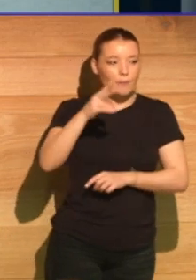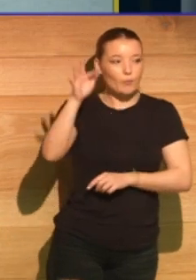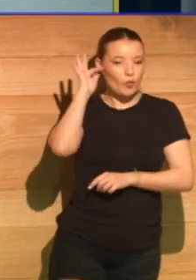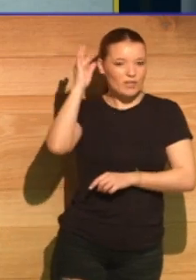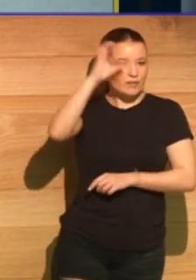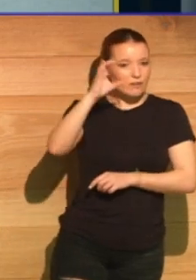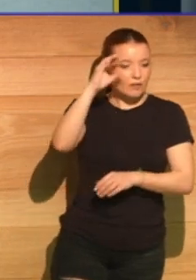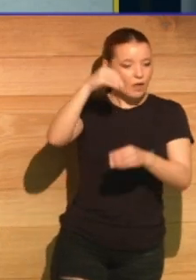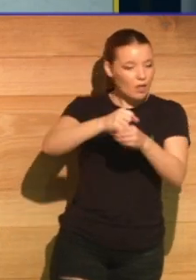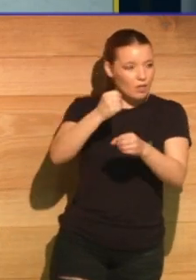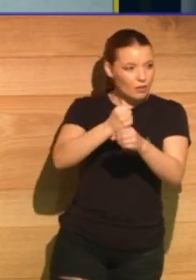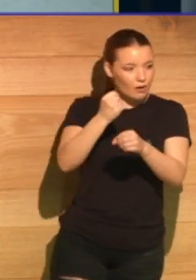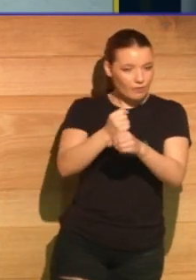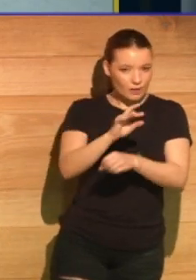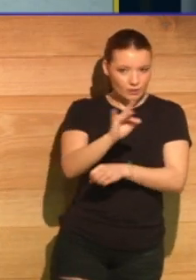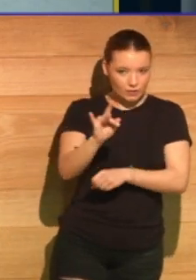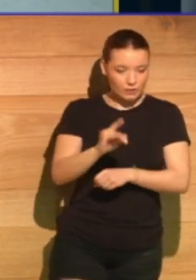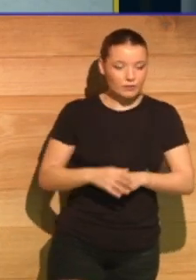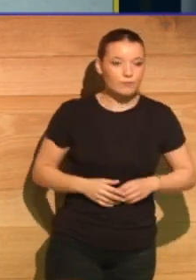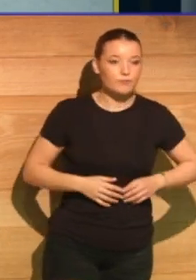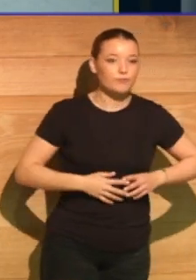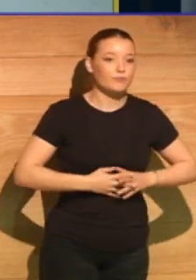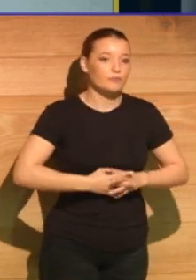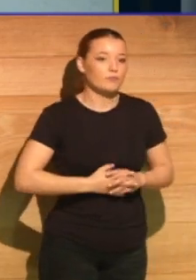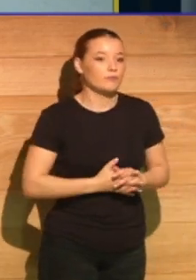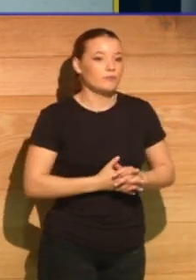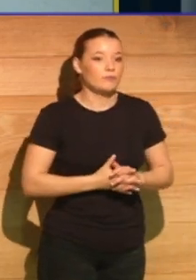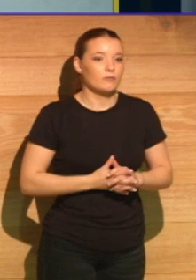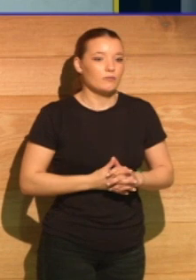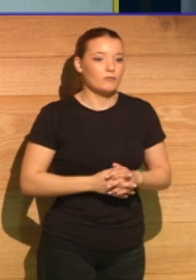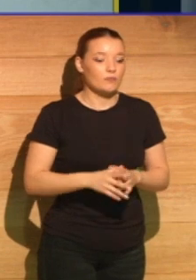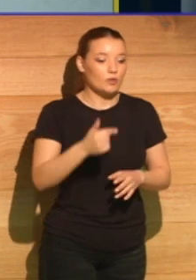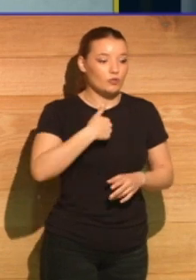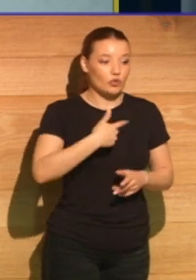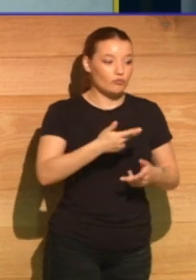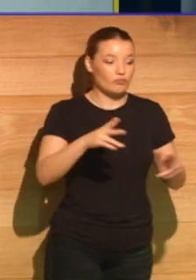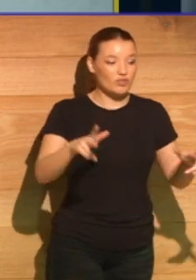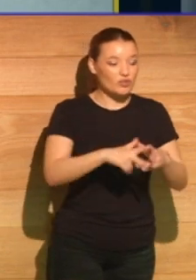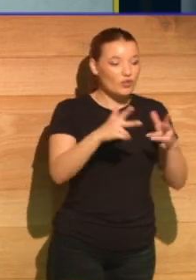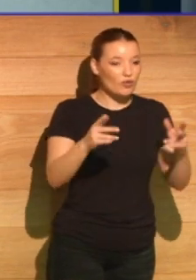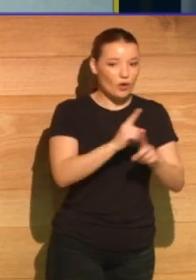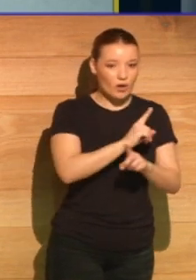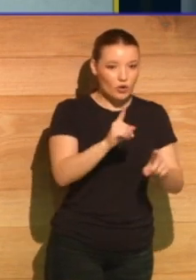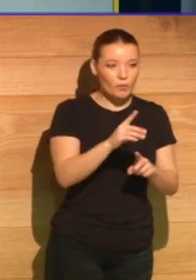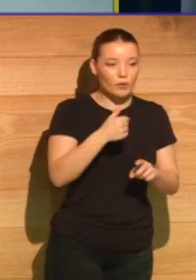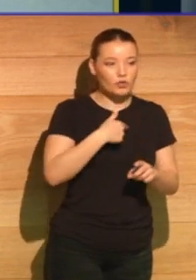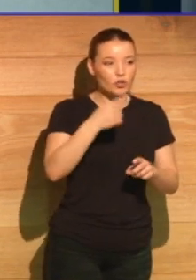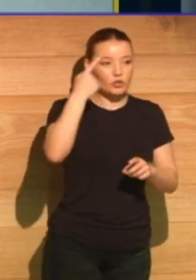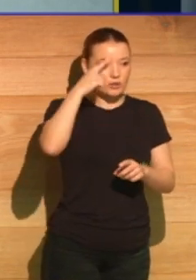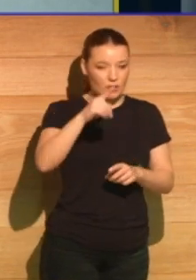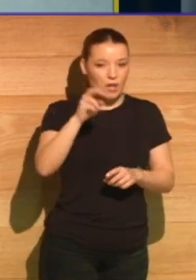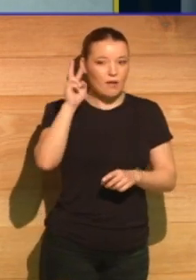yo también tenía un poco, no siendo socióloga, pero tenía un poco esa visión de que también habría que ir a